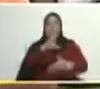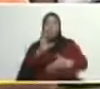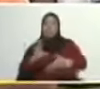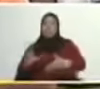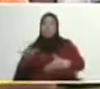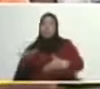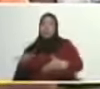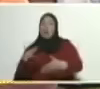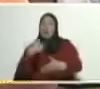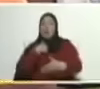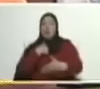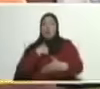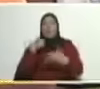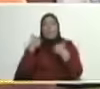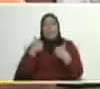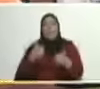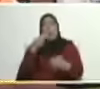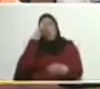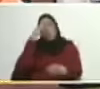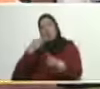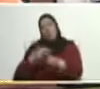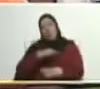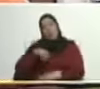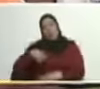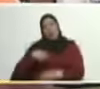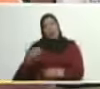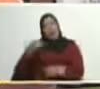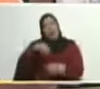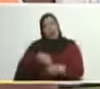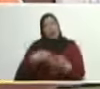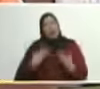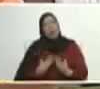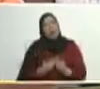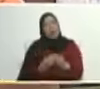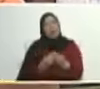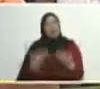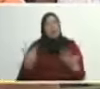muy complacido y honrado de encontrarme en su compañía.